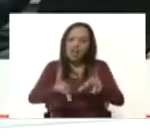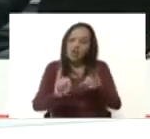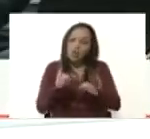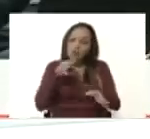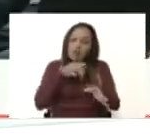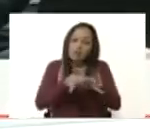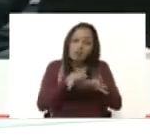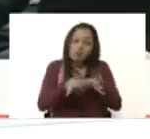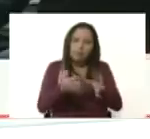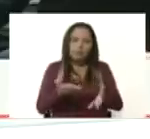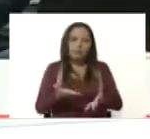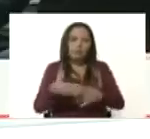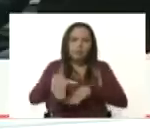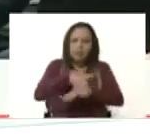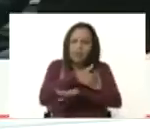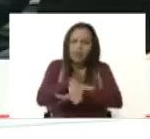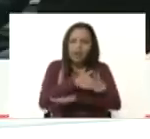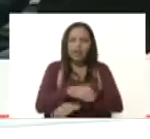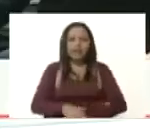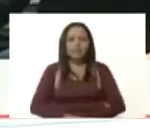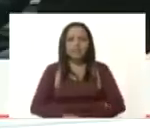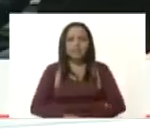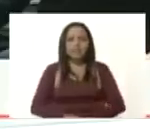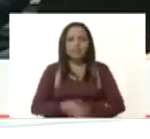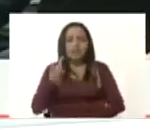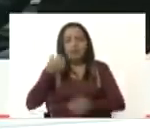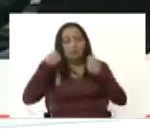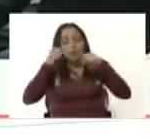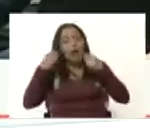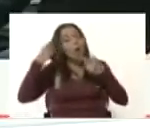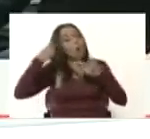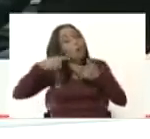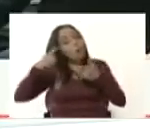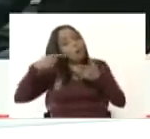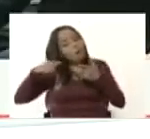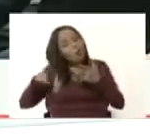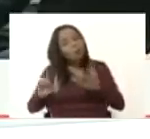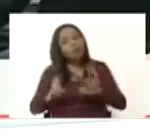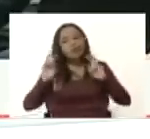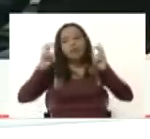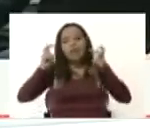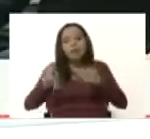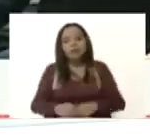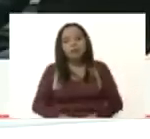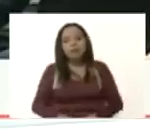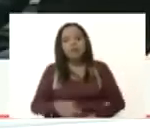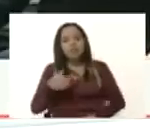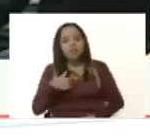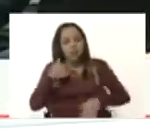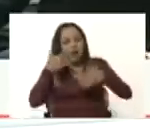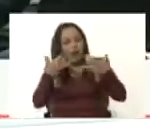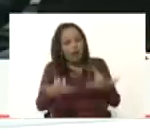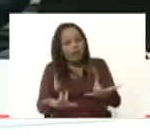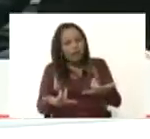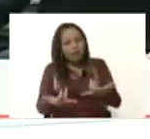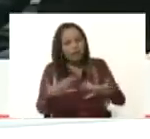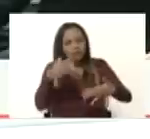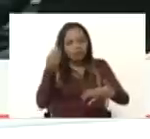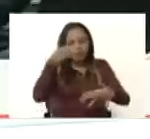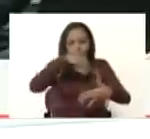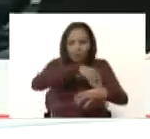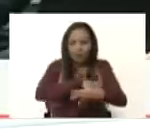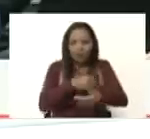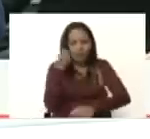en la calle, para ensayar otras cosas, que las tengo ya sobre el portafolio, como dicen